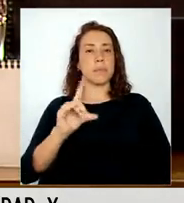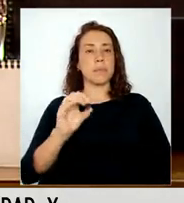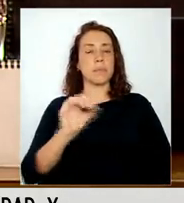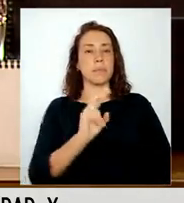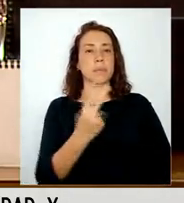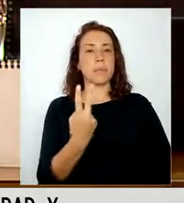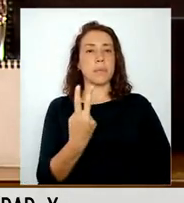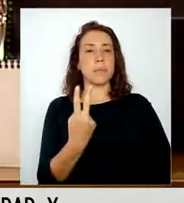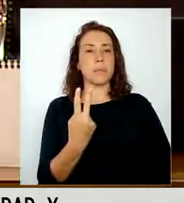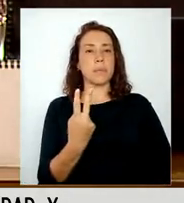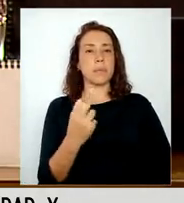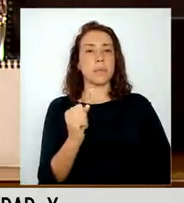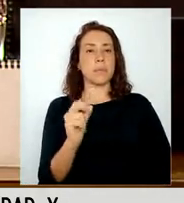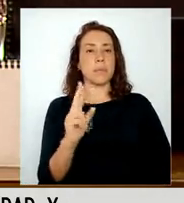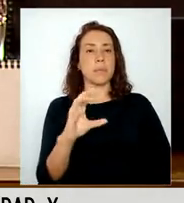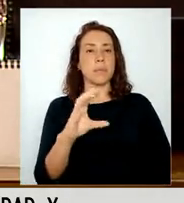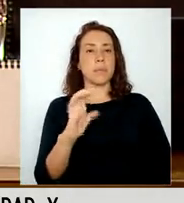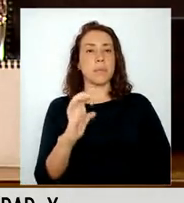Arce